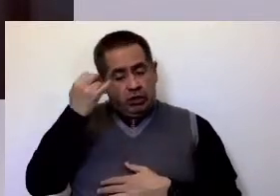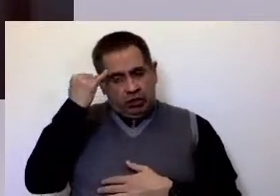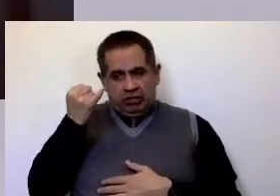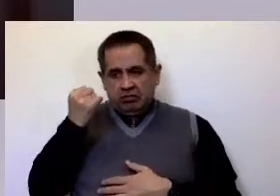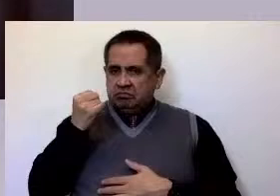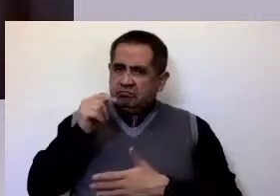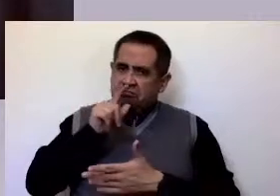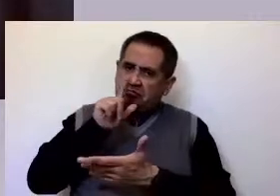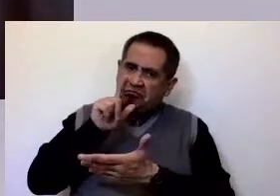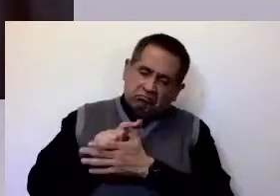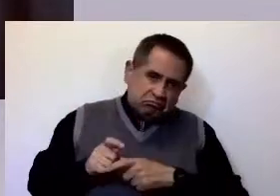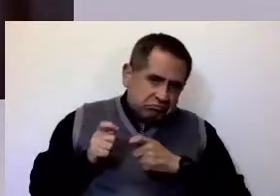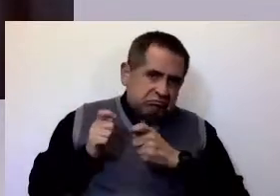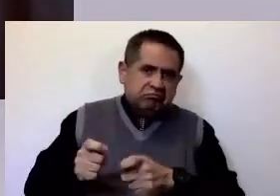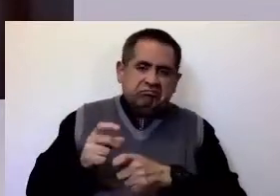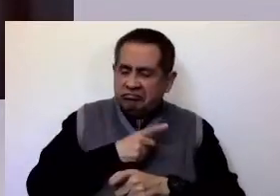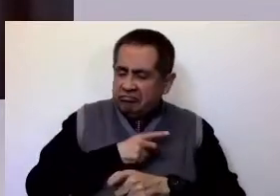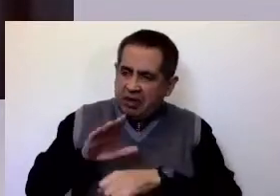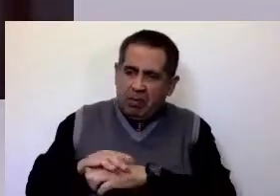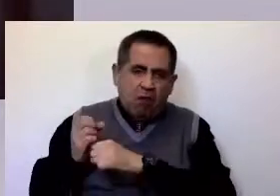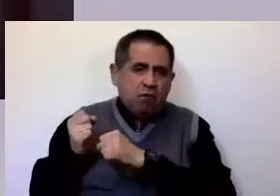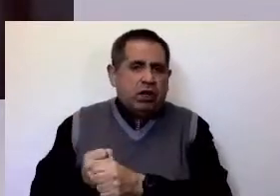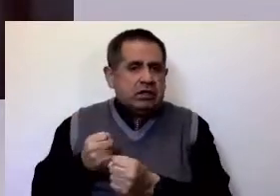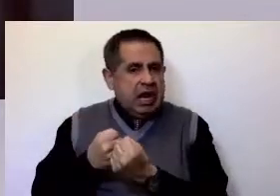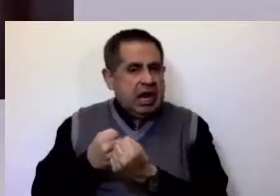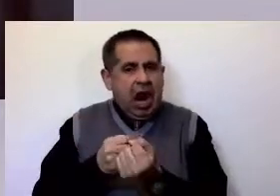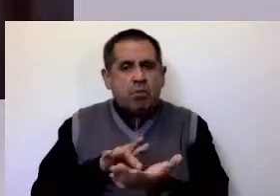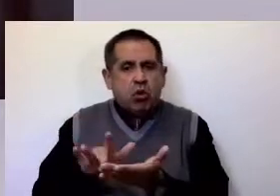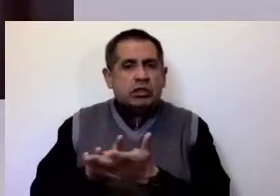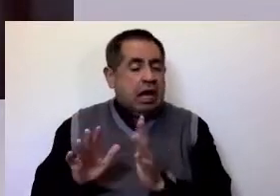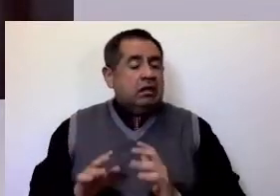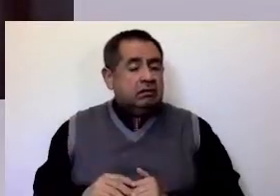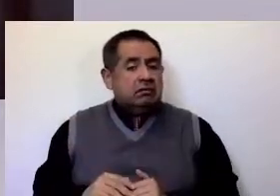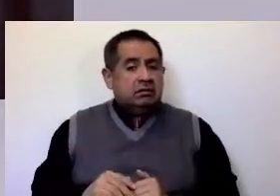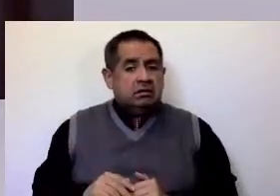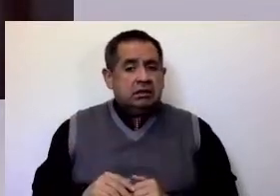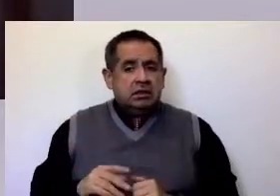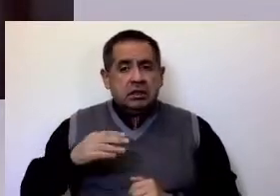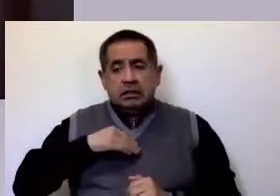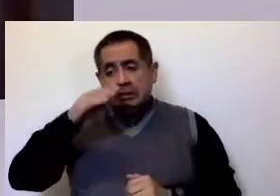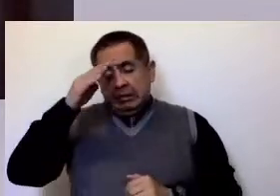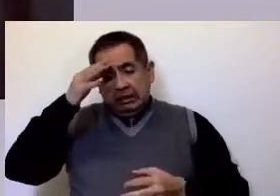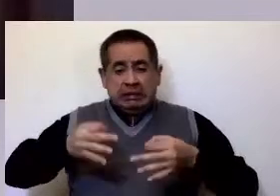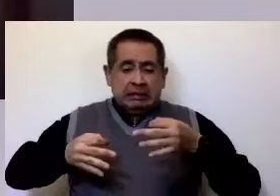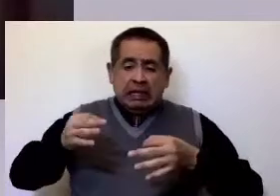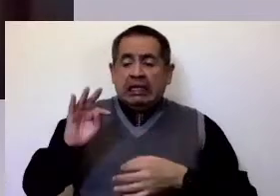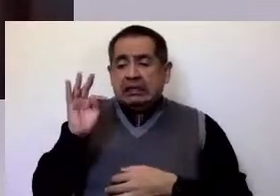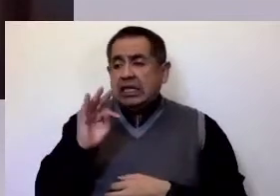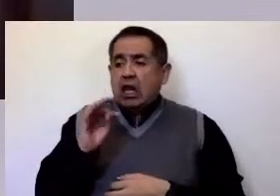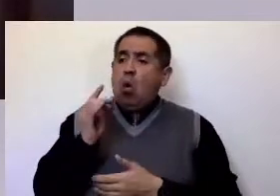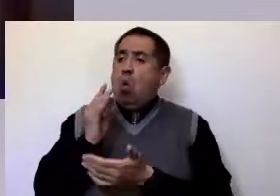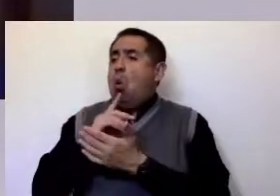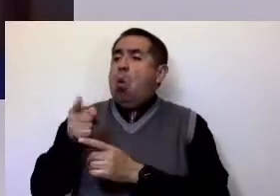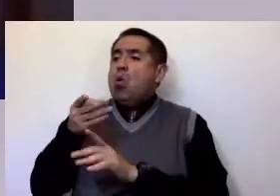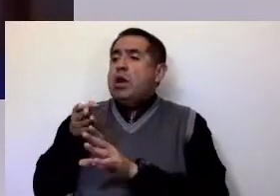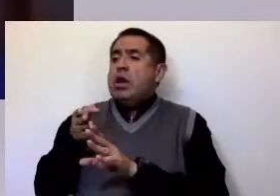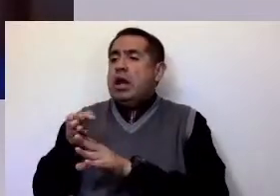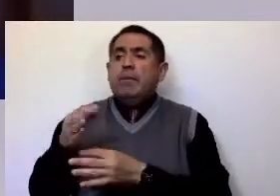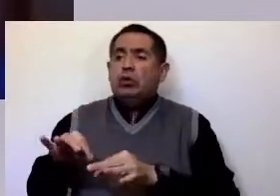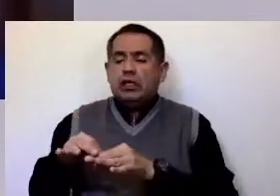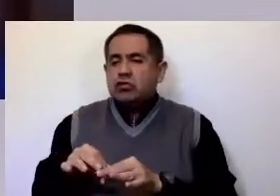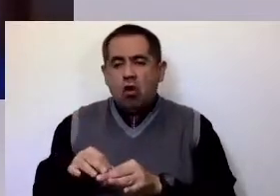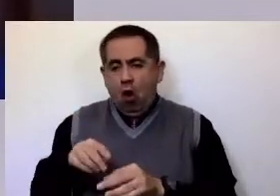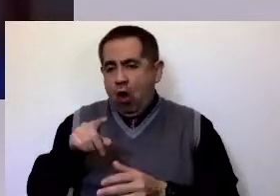de fortalecer su efectividad sin considerar a la vía jurisdiccional como la única o la más importante